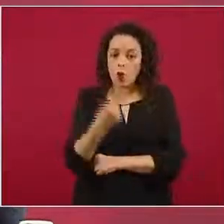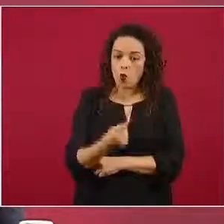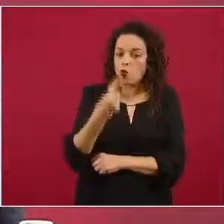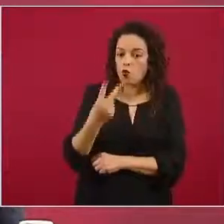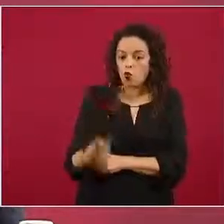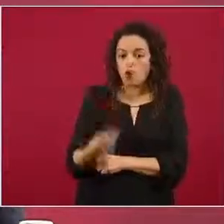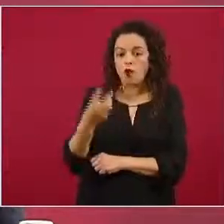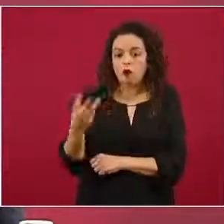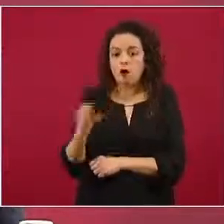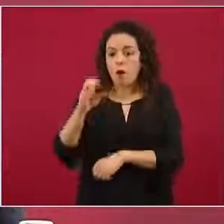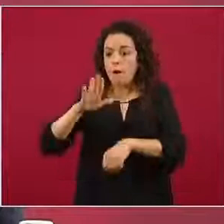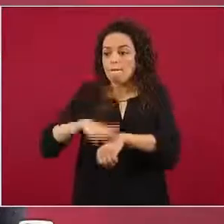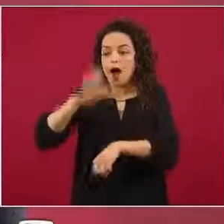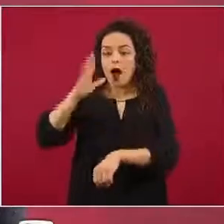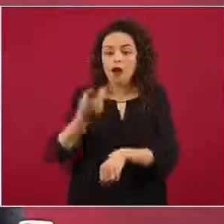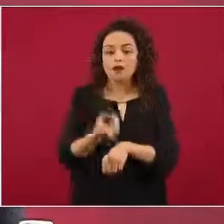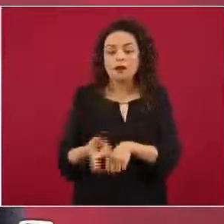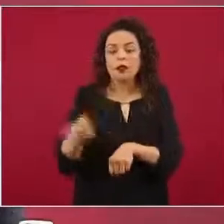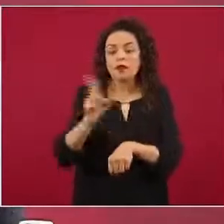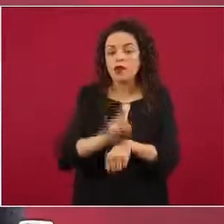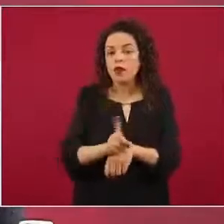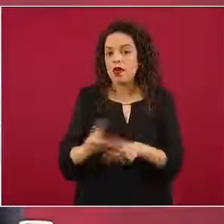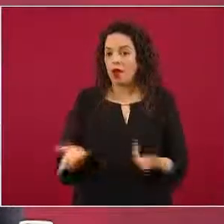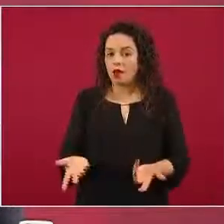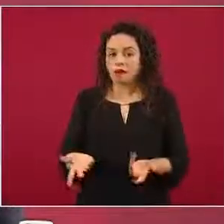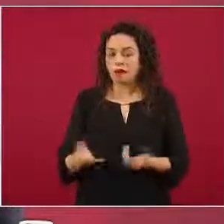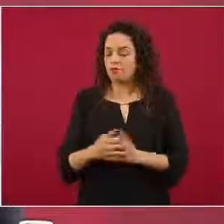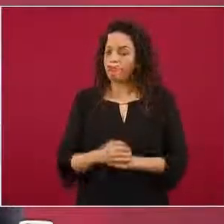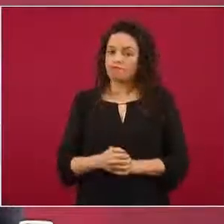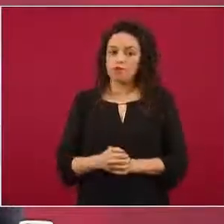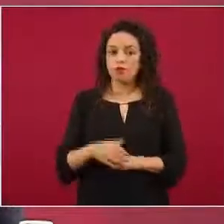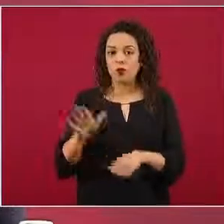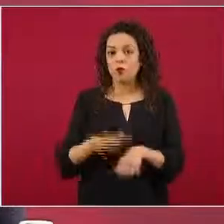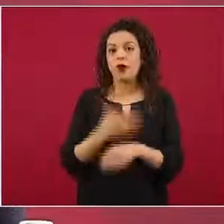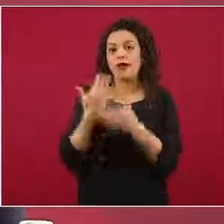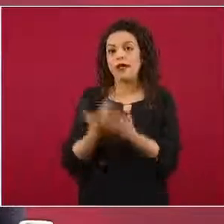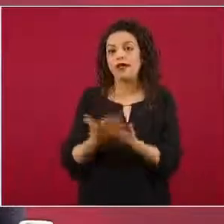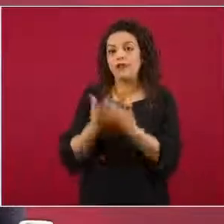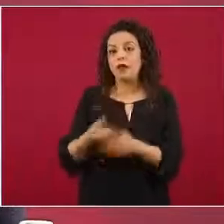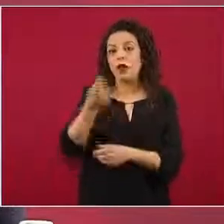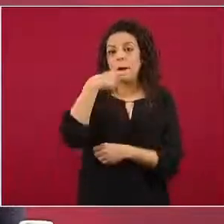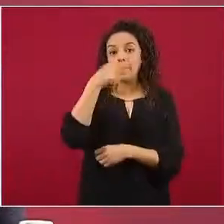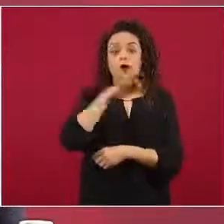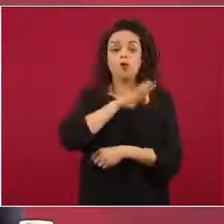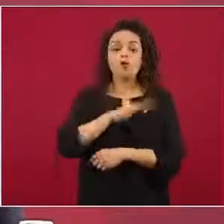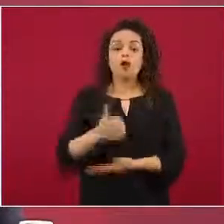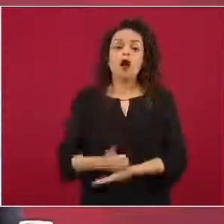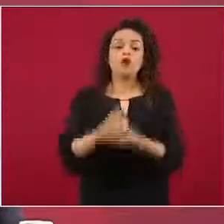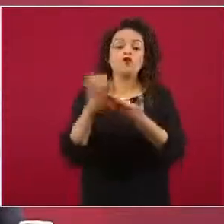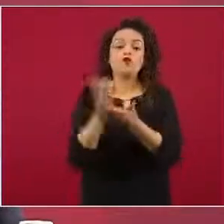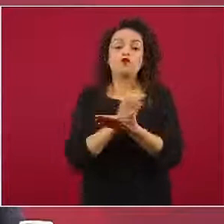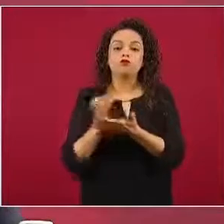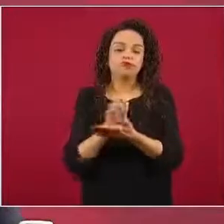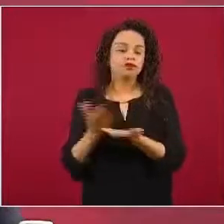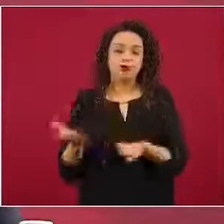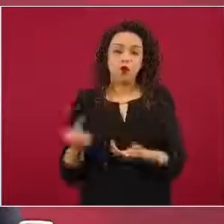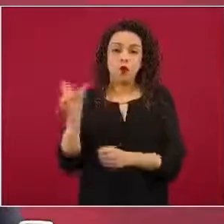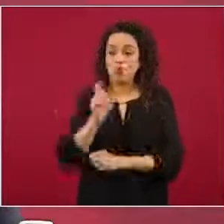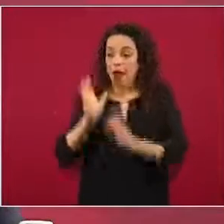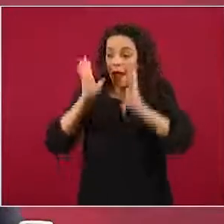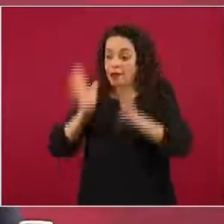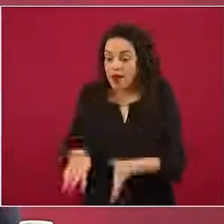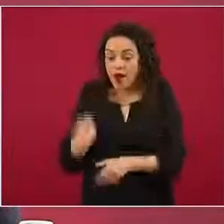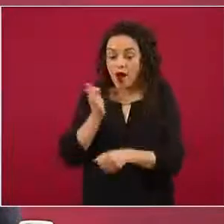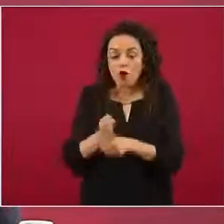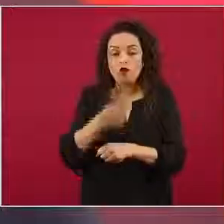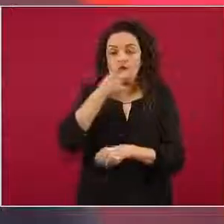más días esperando el resultado de ese tratamiento, desde ya o cuando desde ya les estamos comunicando y